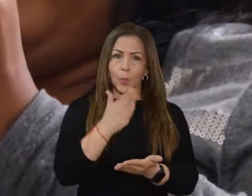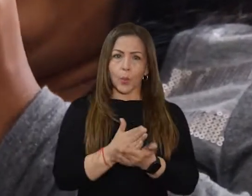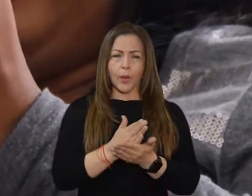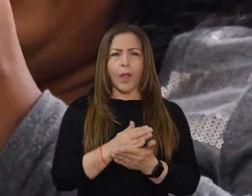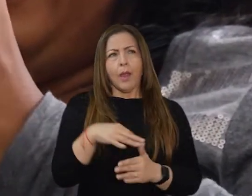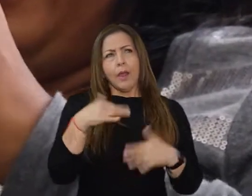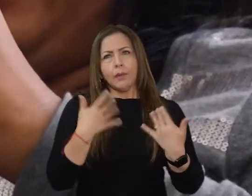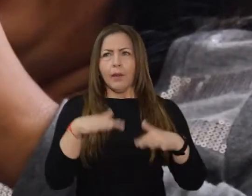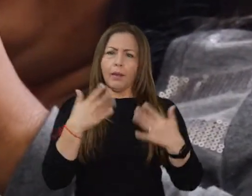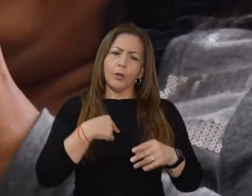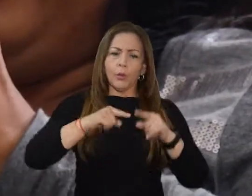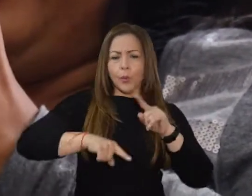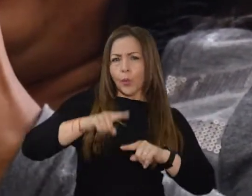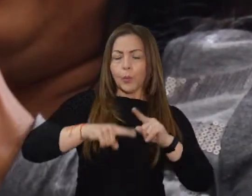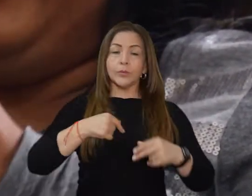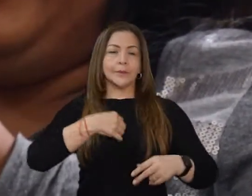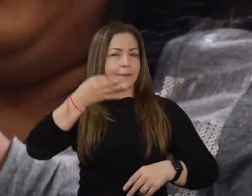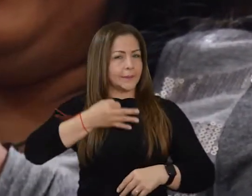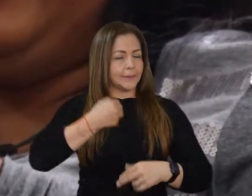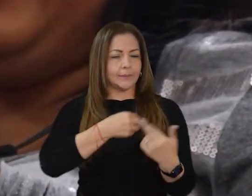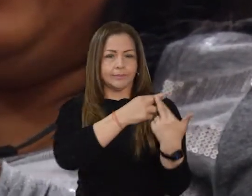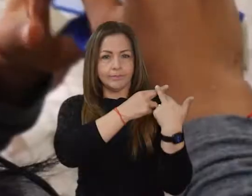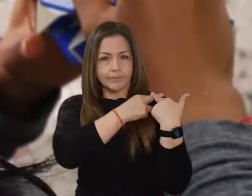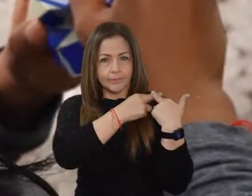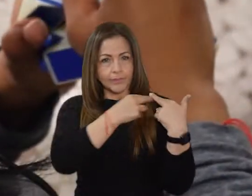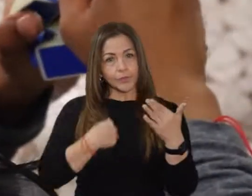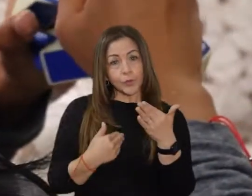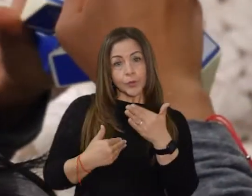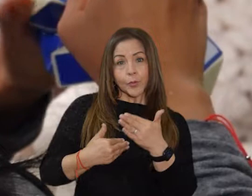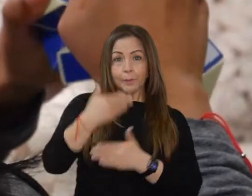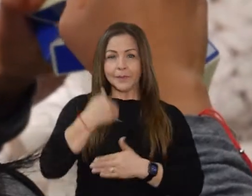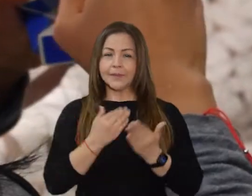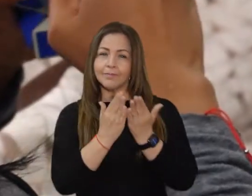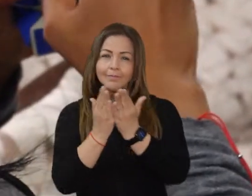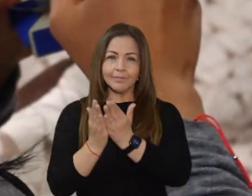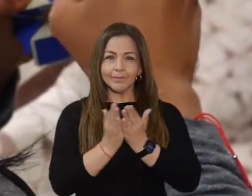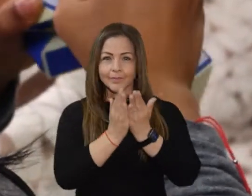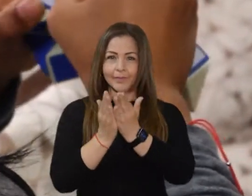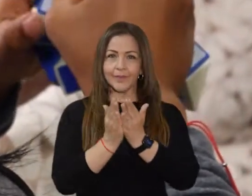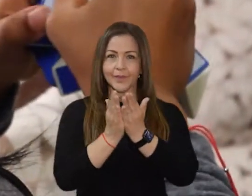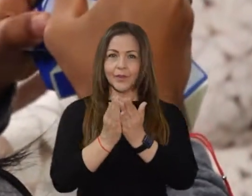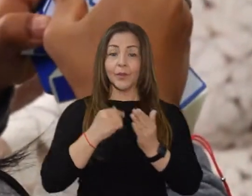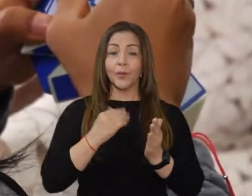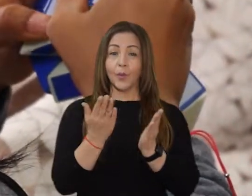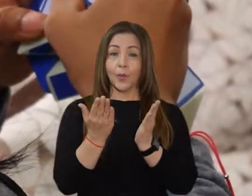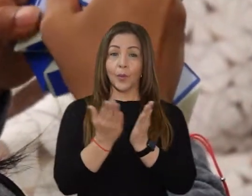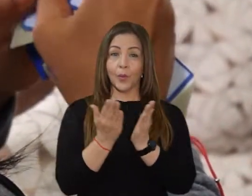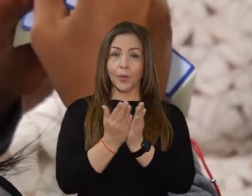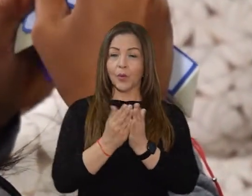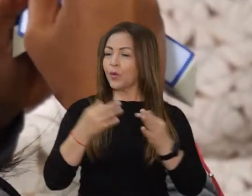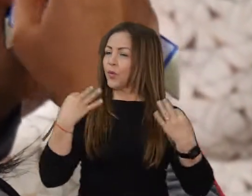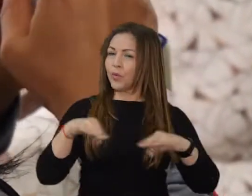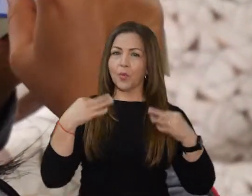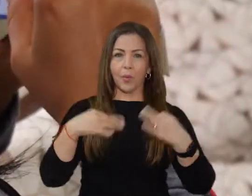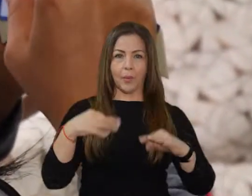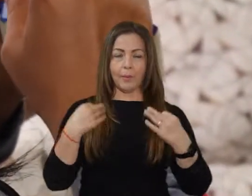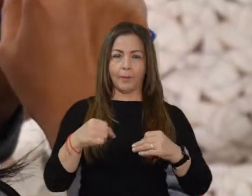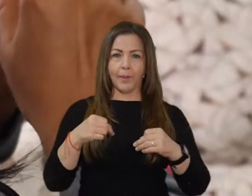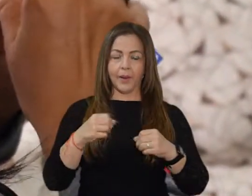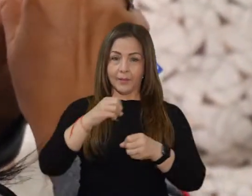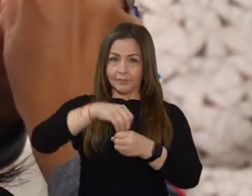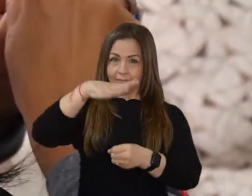una excusa para no cumplir con mis responsabilidades. Desde que inicié mis estudios siempre fue en colegio